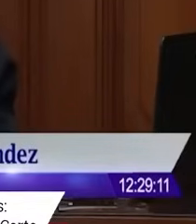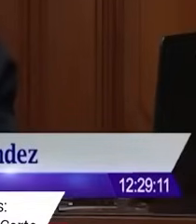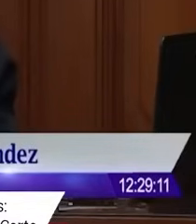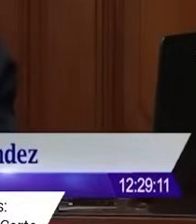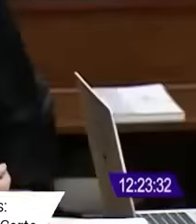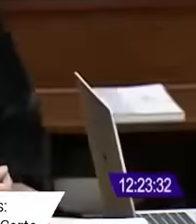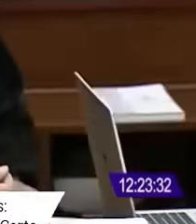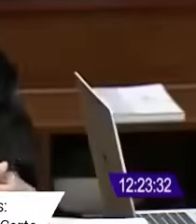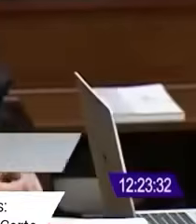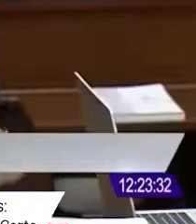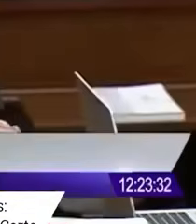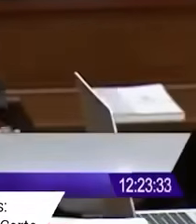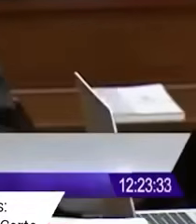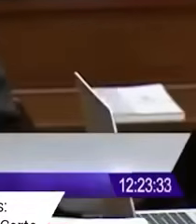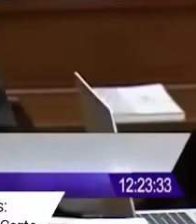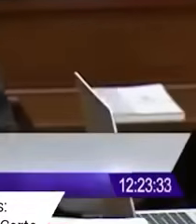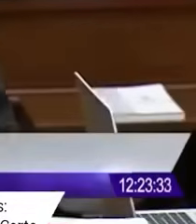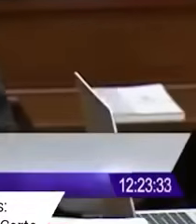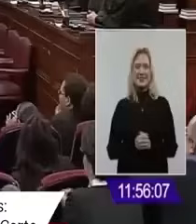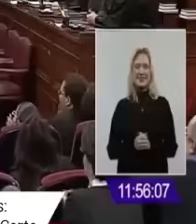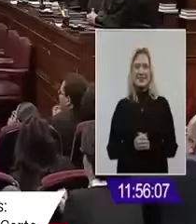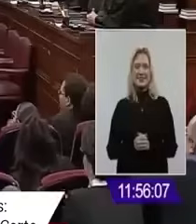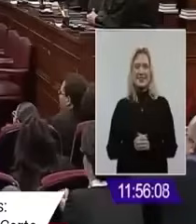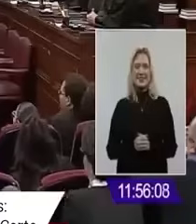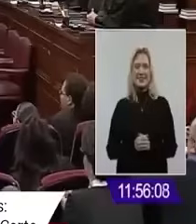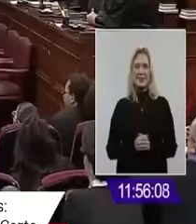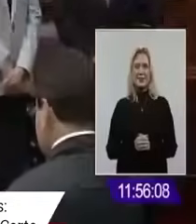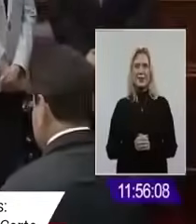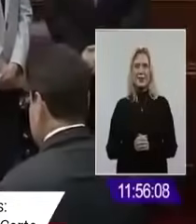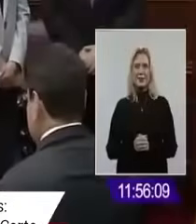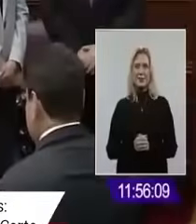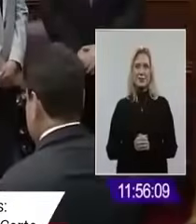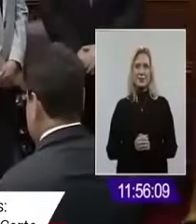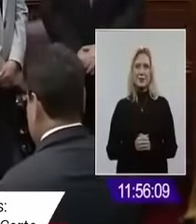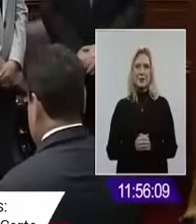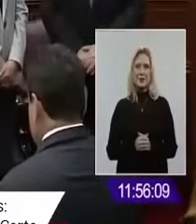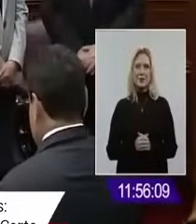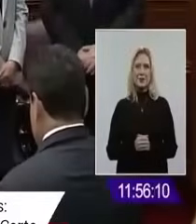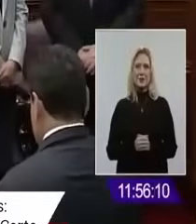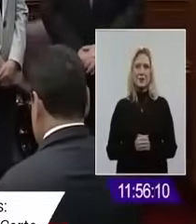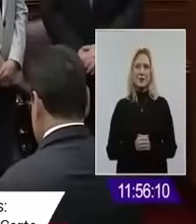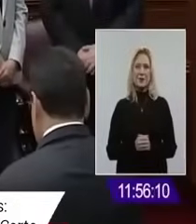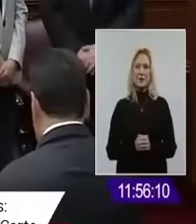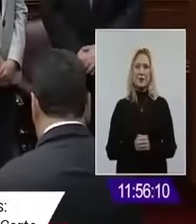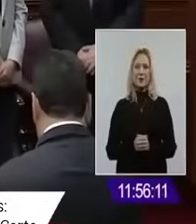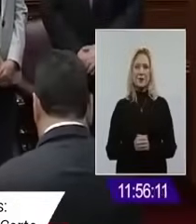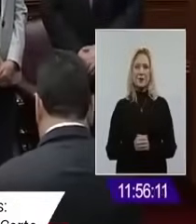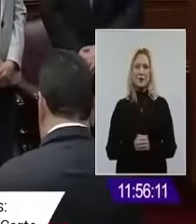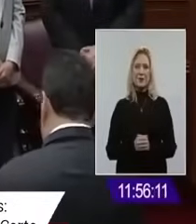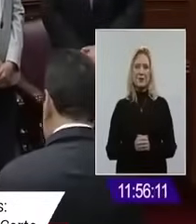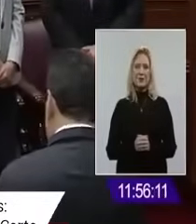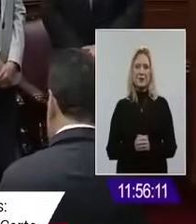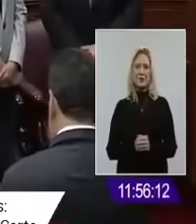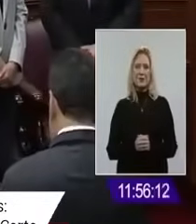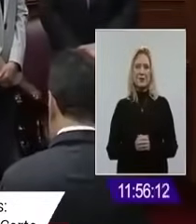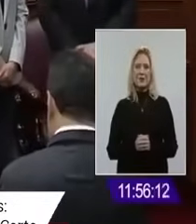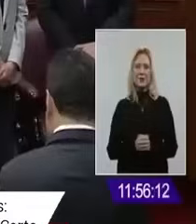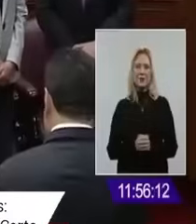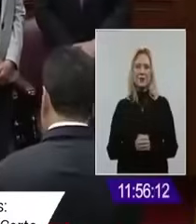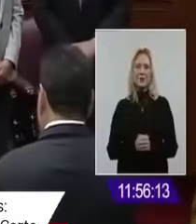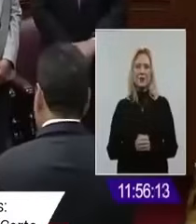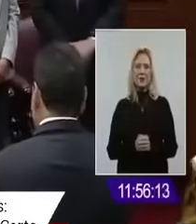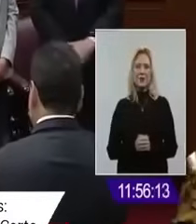refiriéndose a la importancia de los derechos humanos, aquellos que tienen que ver no solamente con el respeto a las